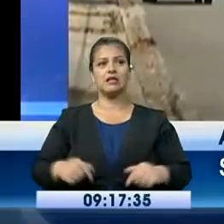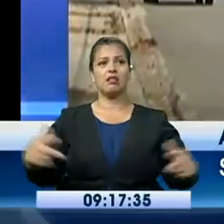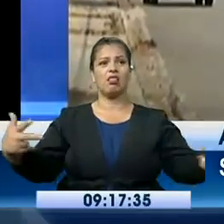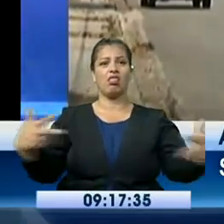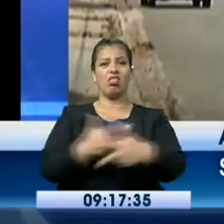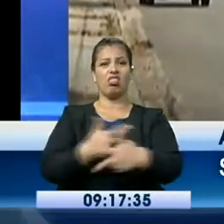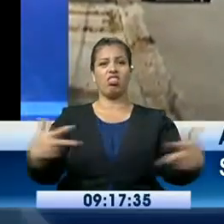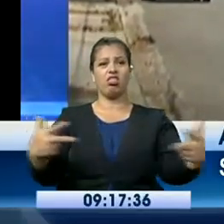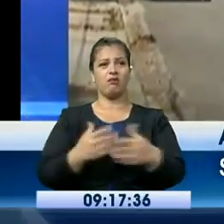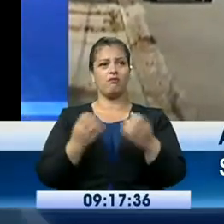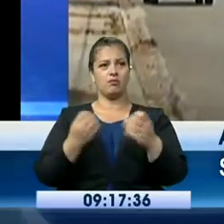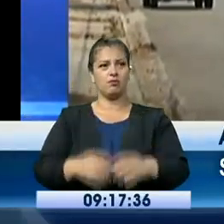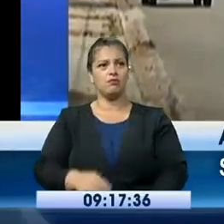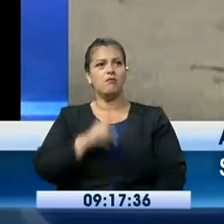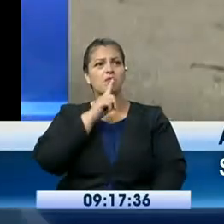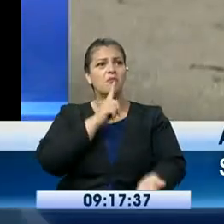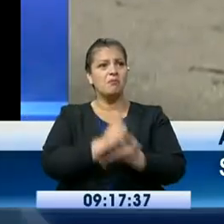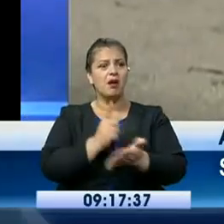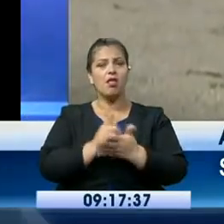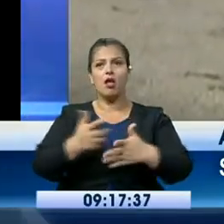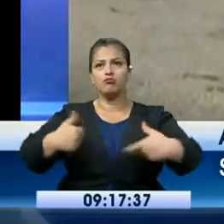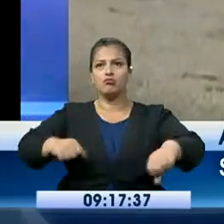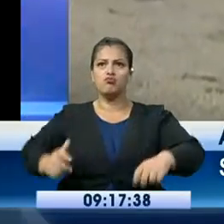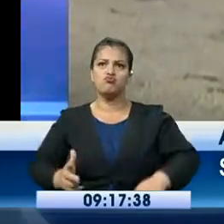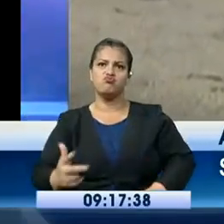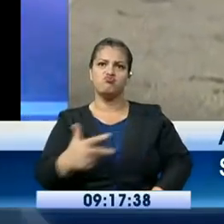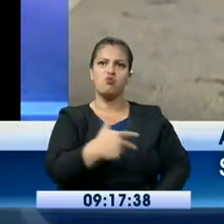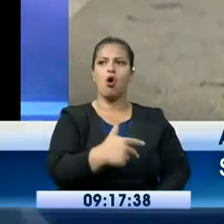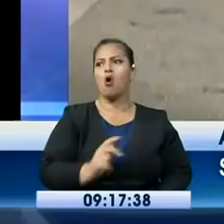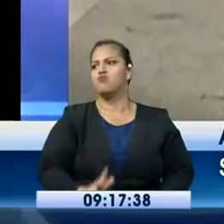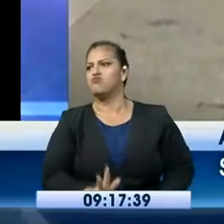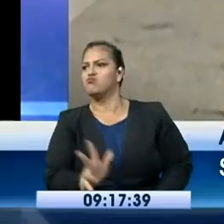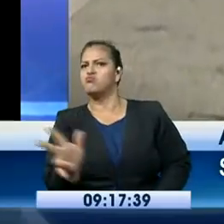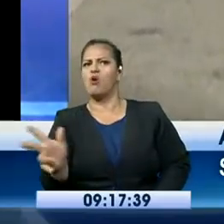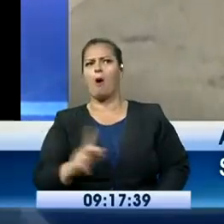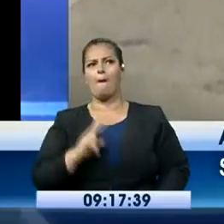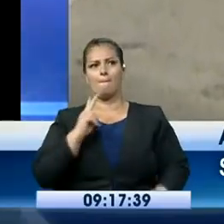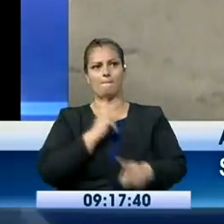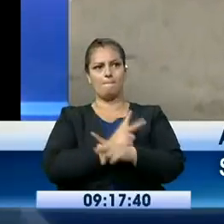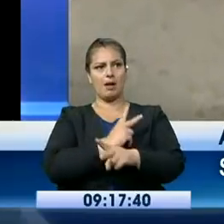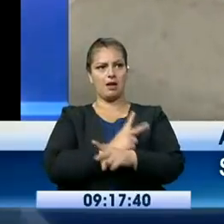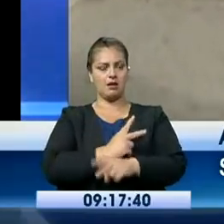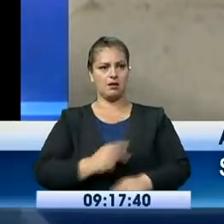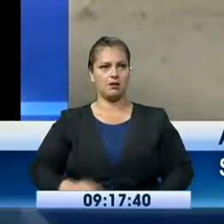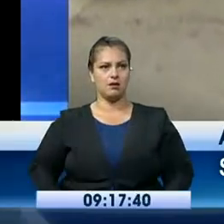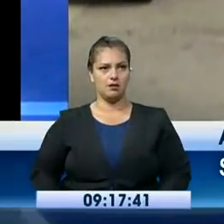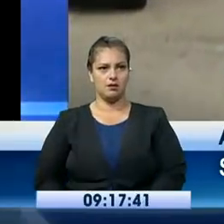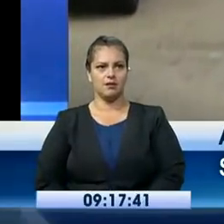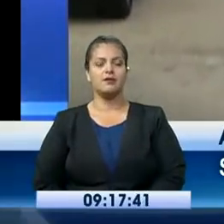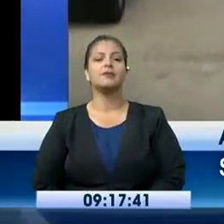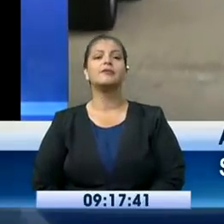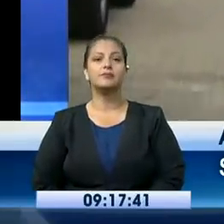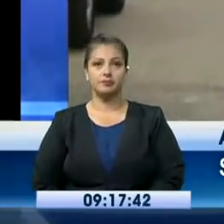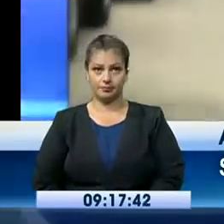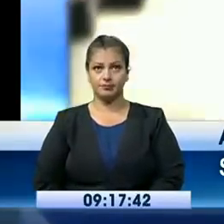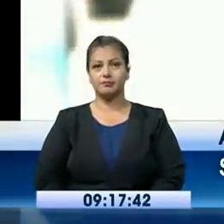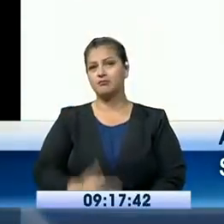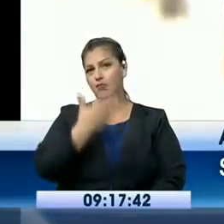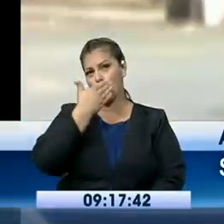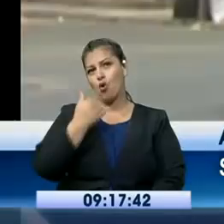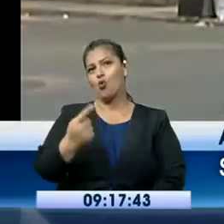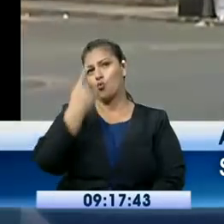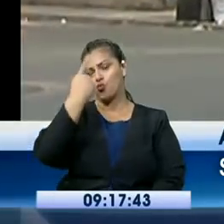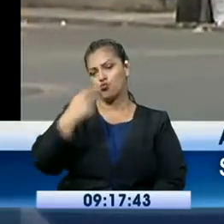peligrosa lo que miramos que si yo me lo peligro muy congestionado aquí claro que sí sí nuevos de edad o de una sola vida